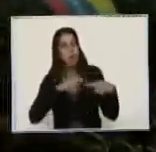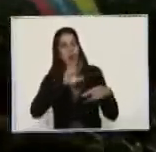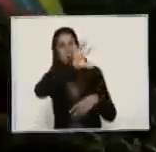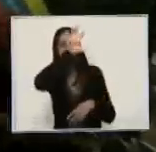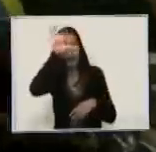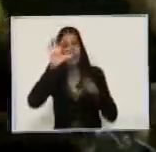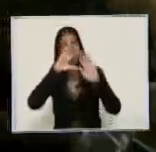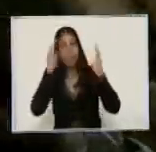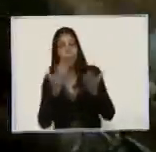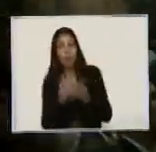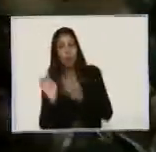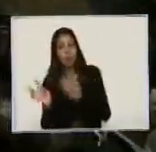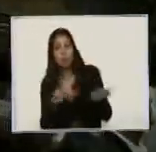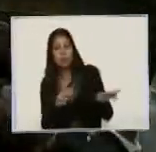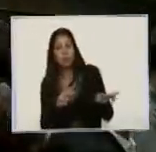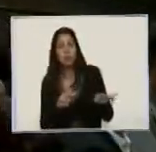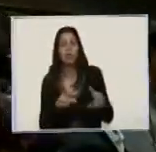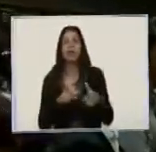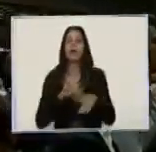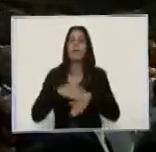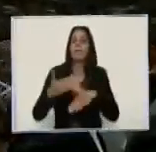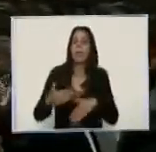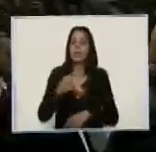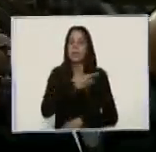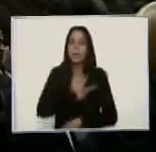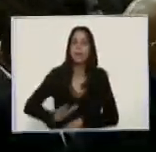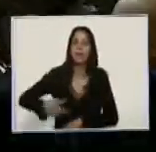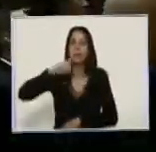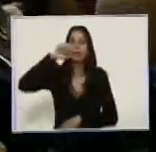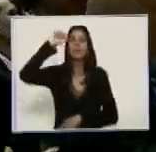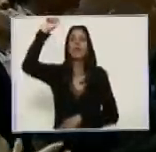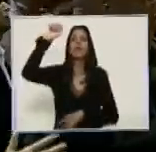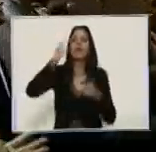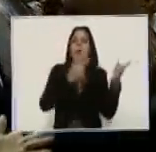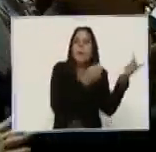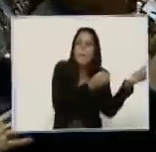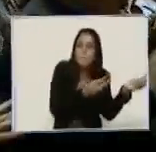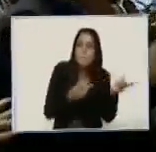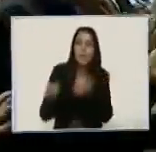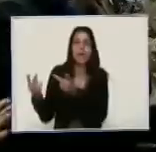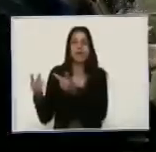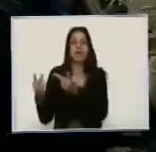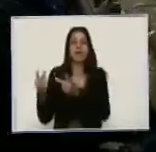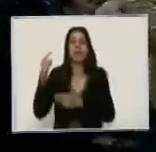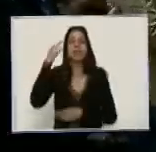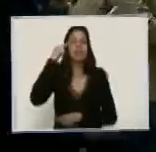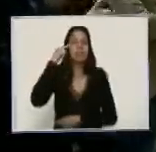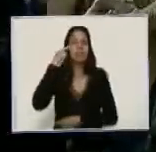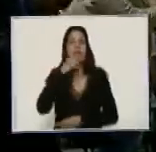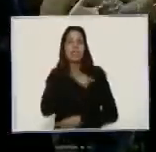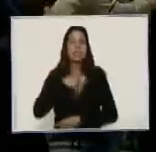el recibimiento al presidente Maduro allá en China.